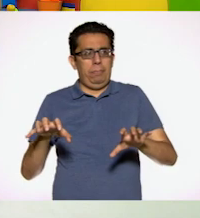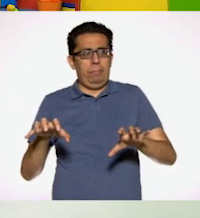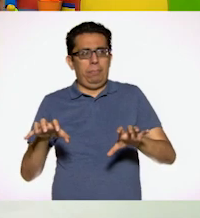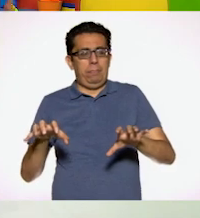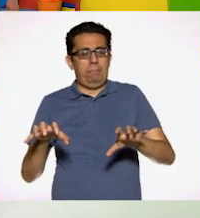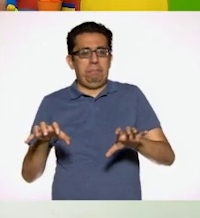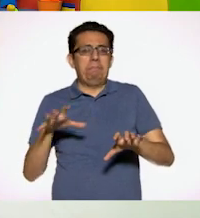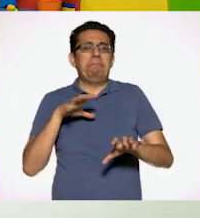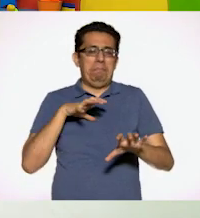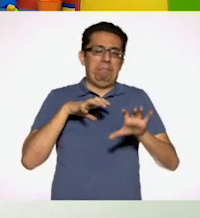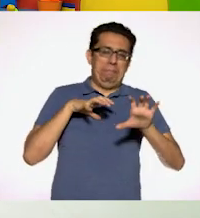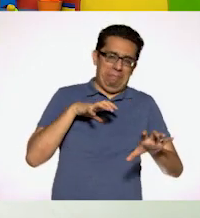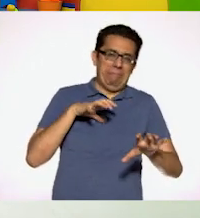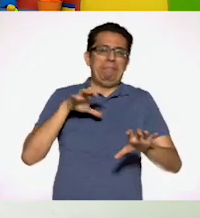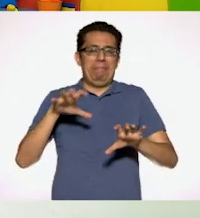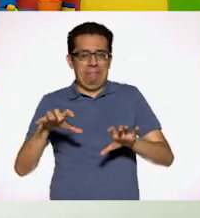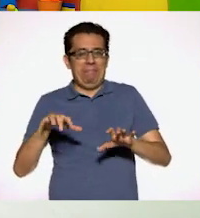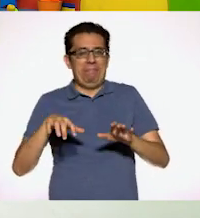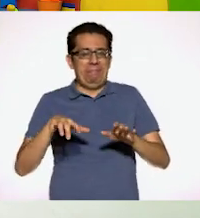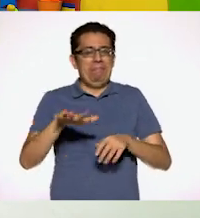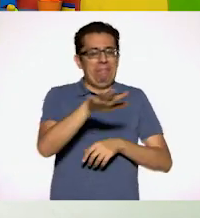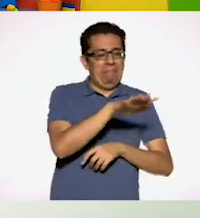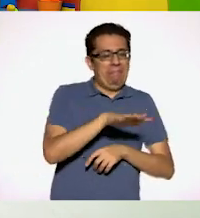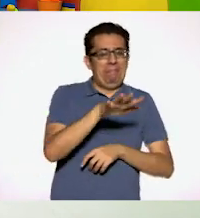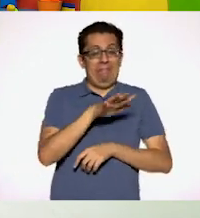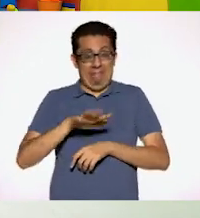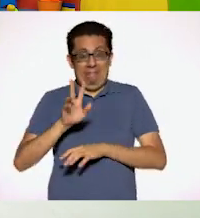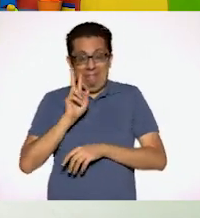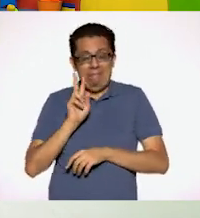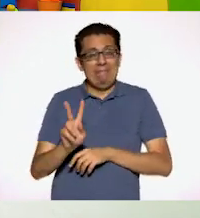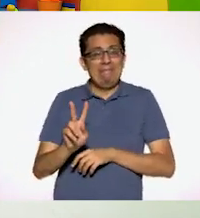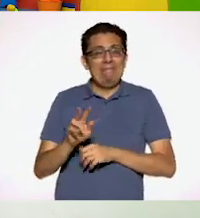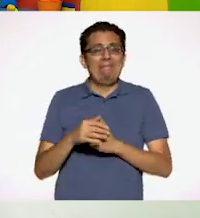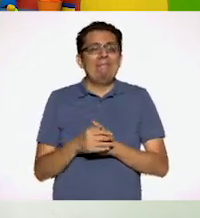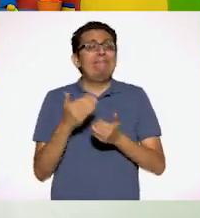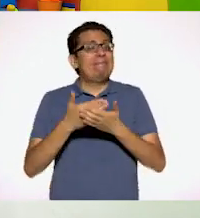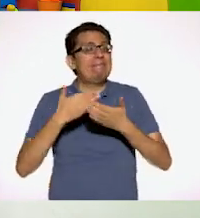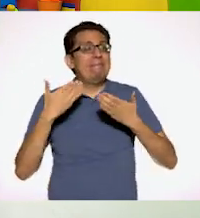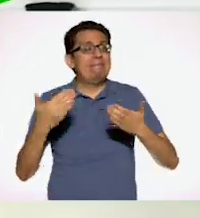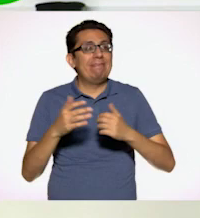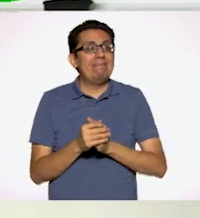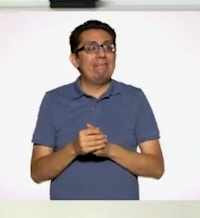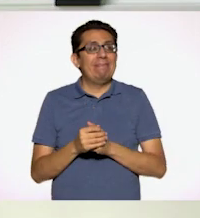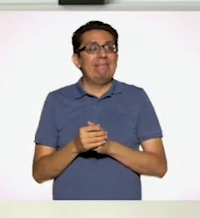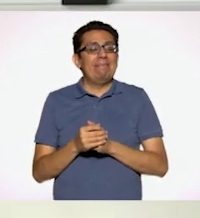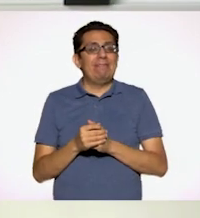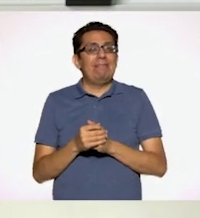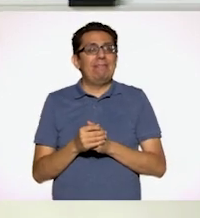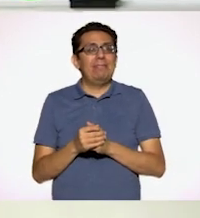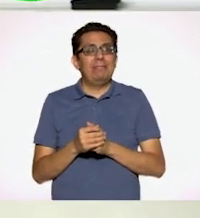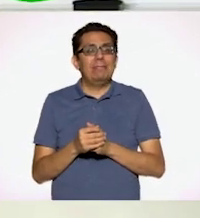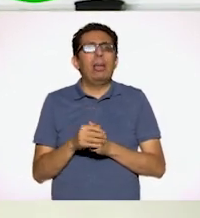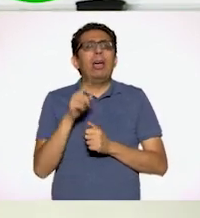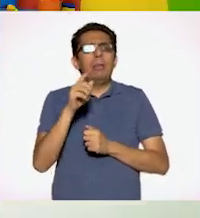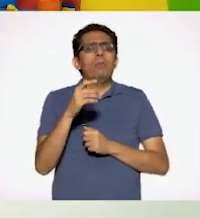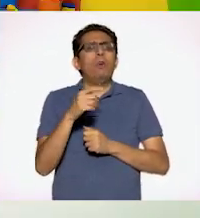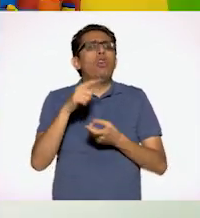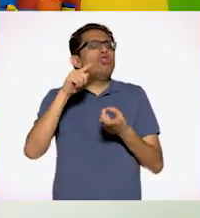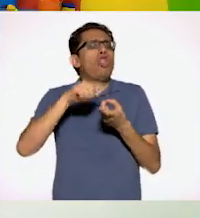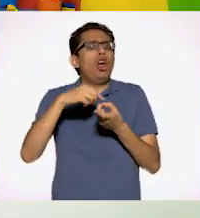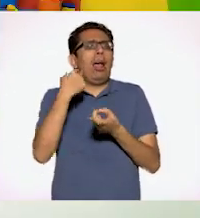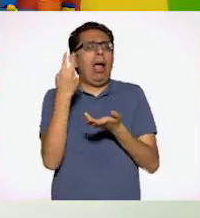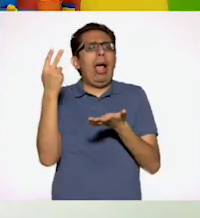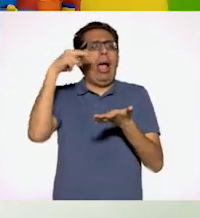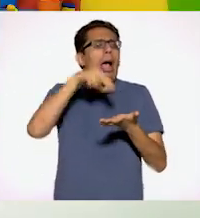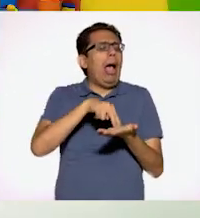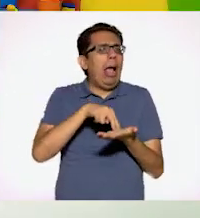aquí, hay un espacio por acá. ¿Ya lo observaste? Uh-huh. Ahora, ¿cuál es el lugar que quieres ocupar?